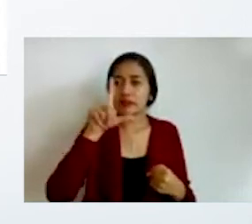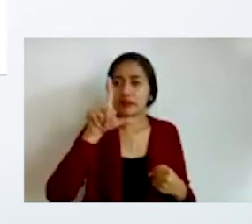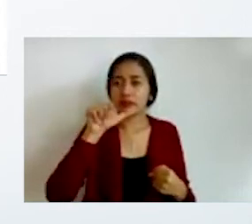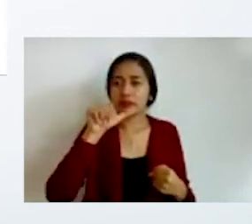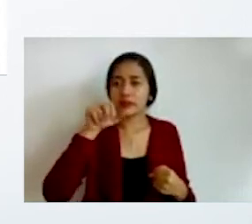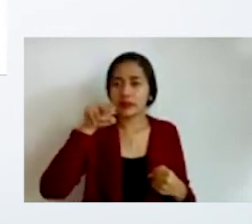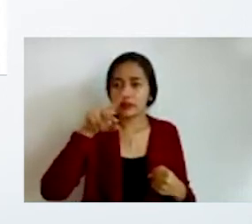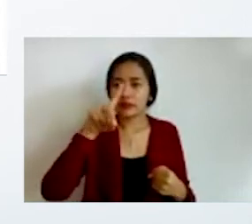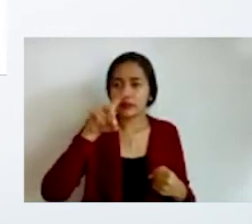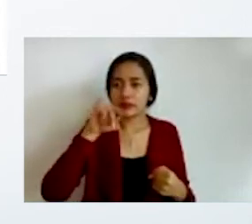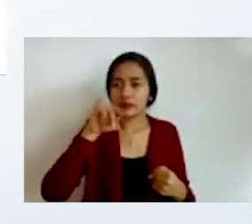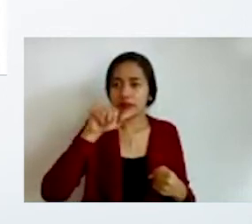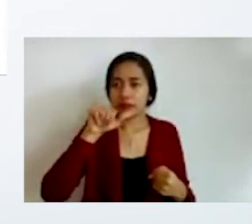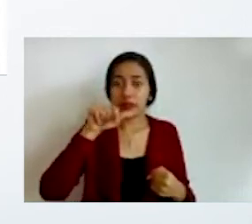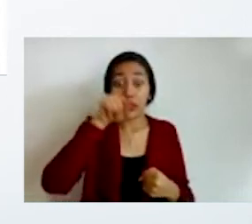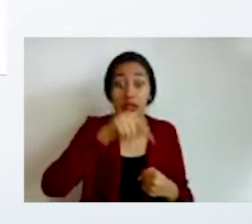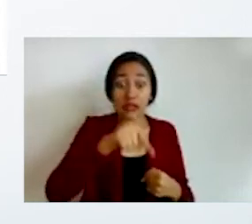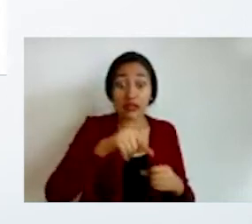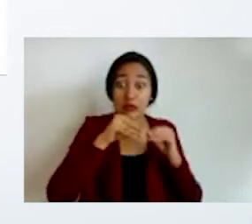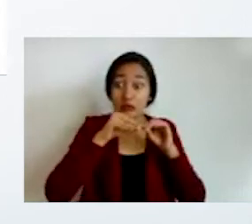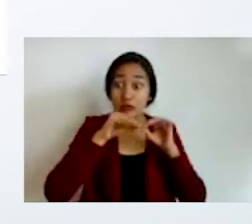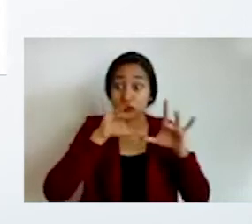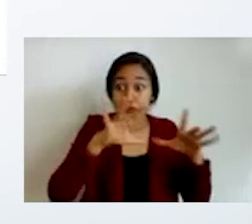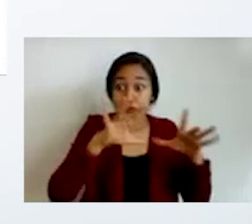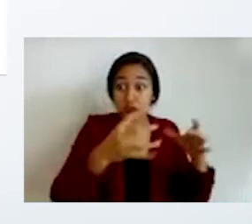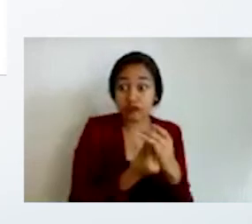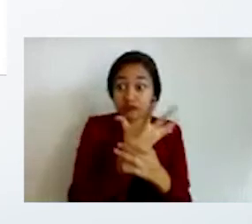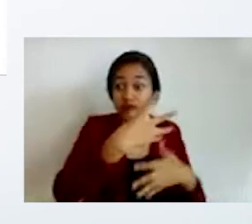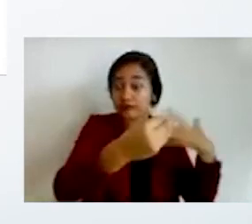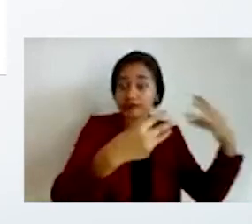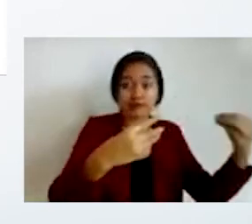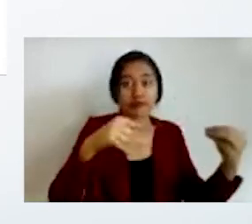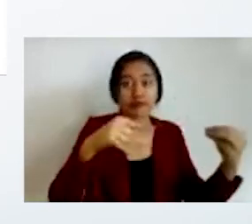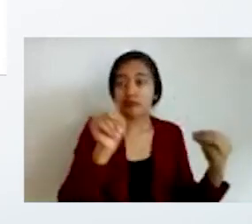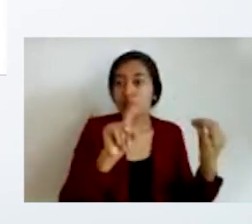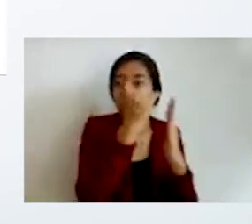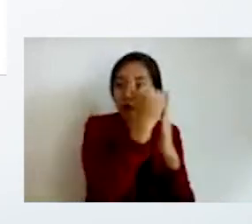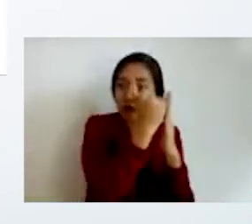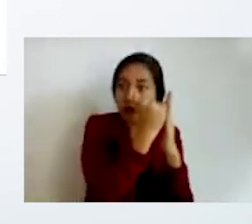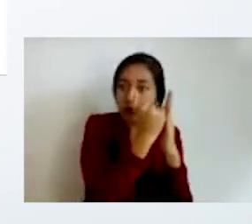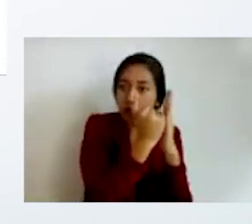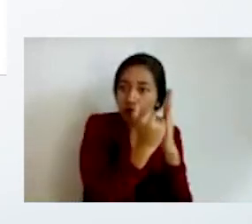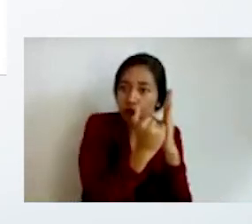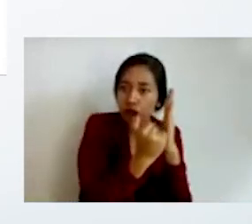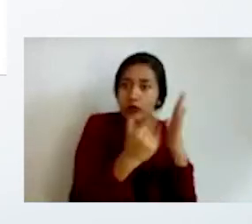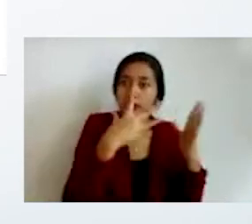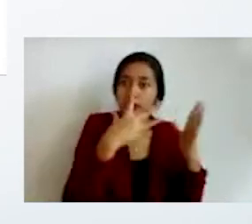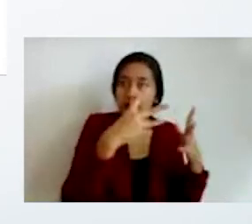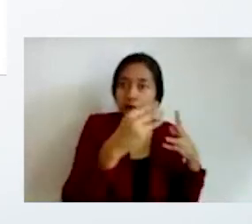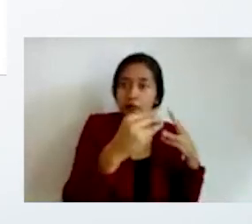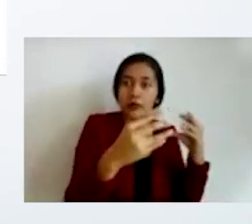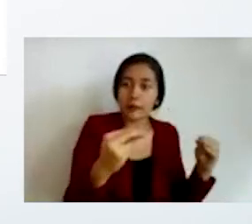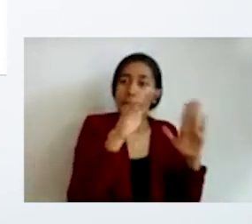cero en el número de nuevos casos. Un país que está casi llegando